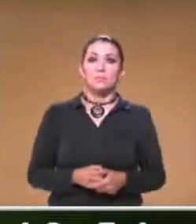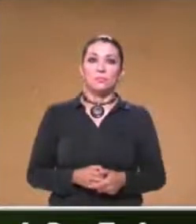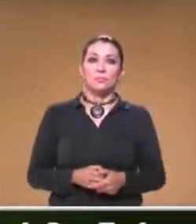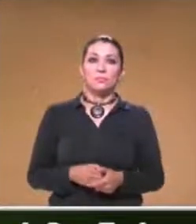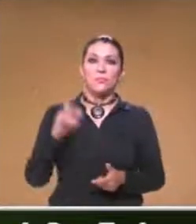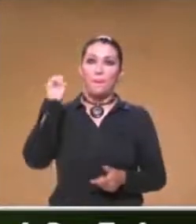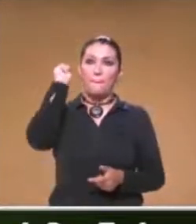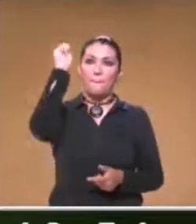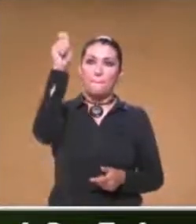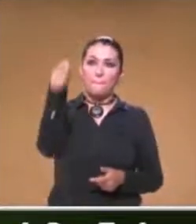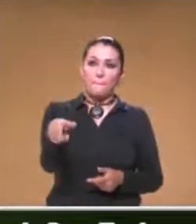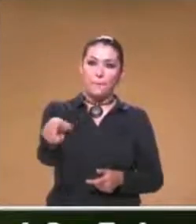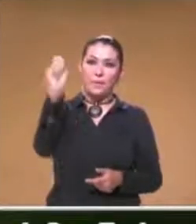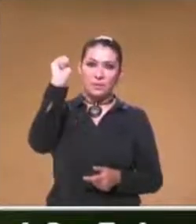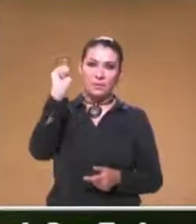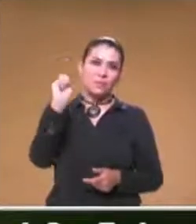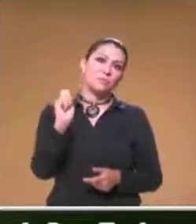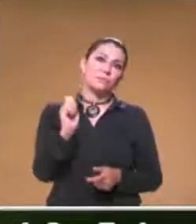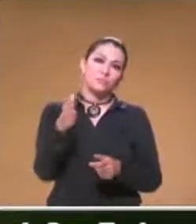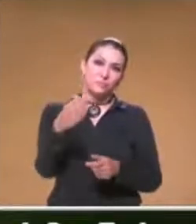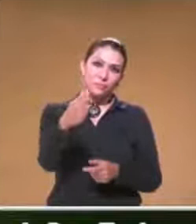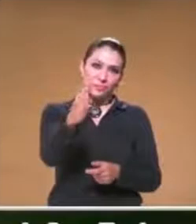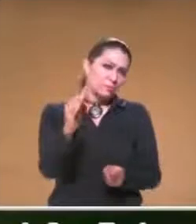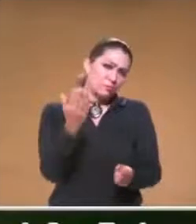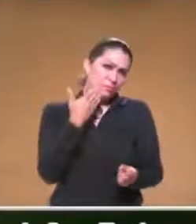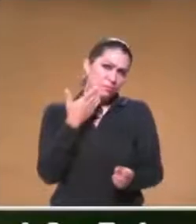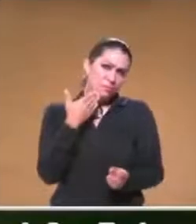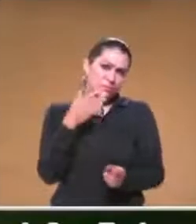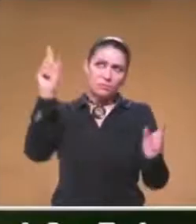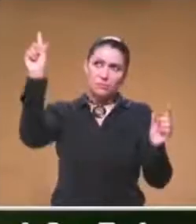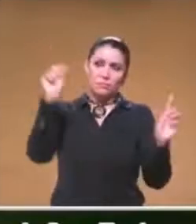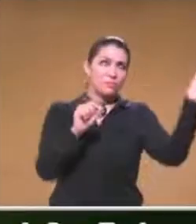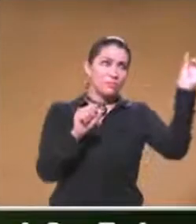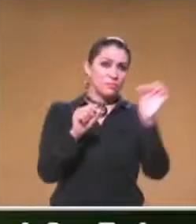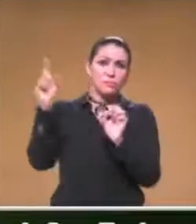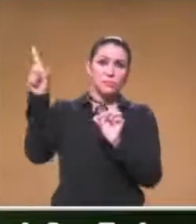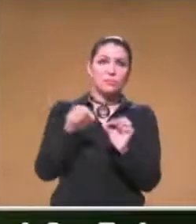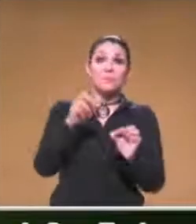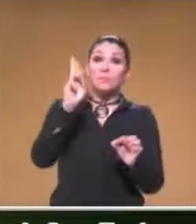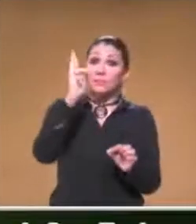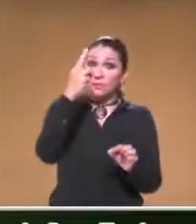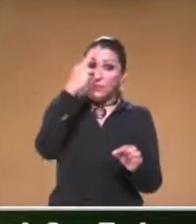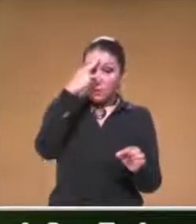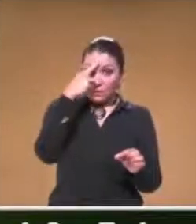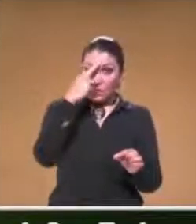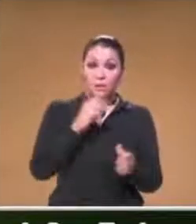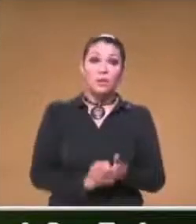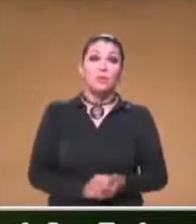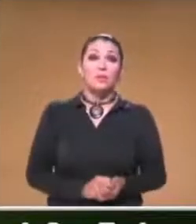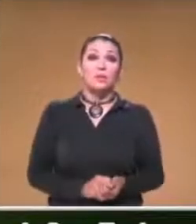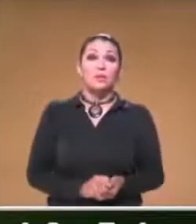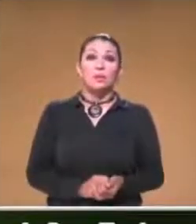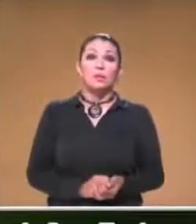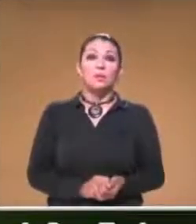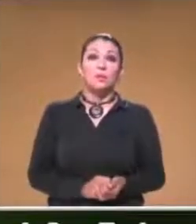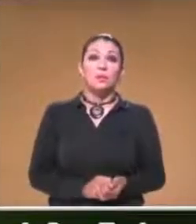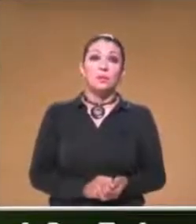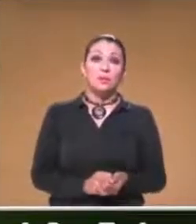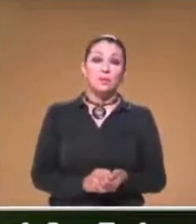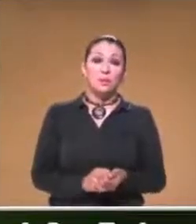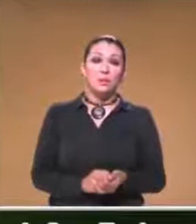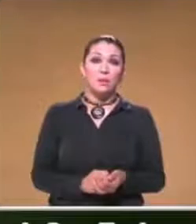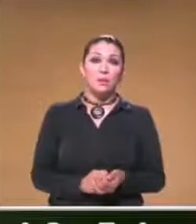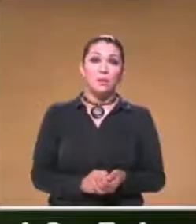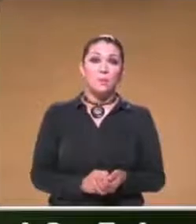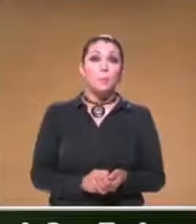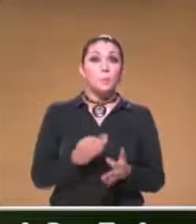Pesca, no tiene ningún problema para que lo identifiques, y así todas las demás. Recuerda que el Canal 28 está haciéndonos el favor de